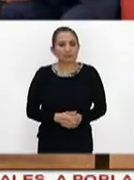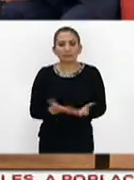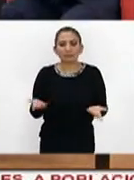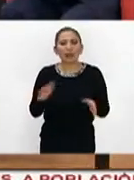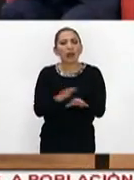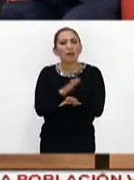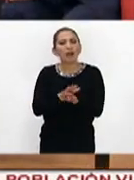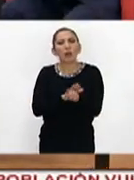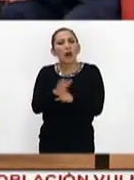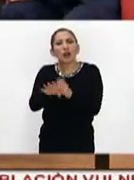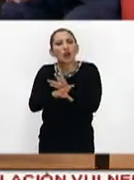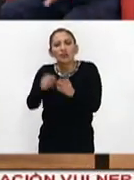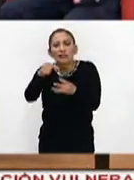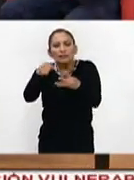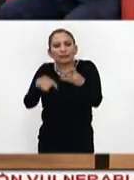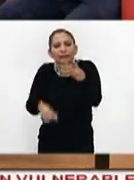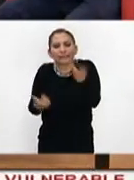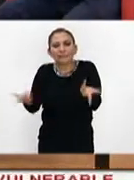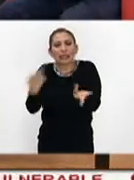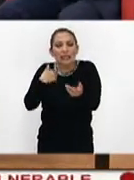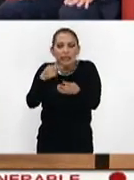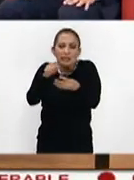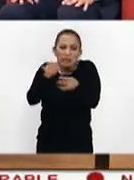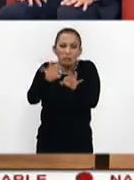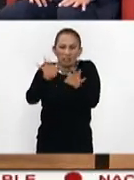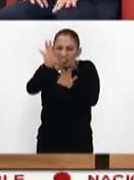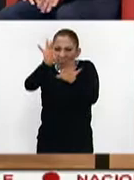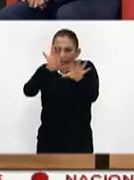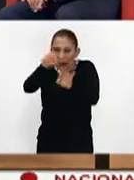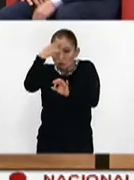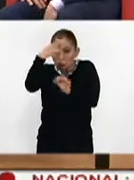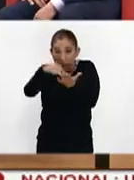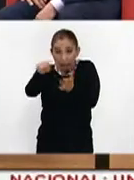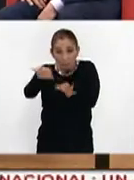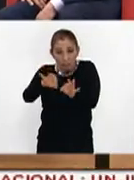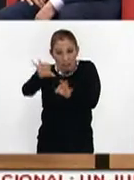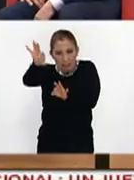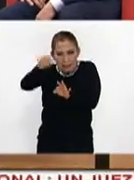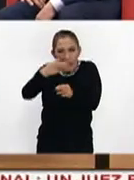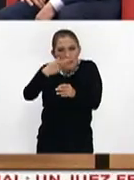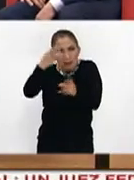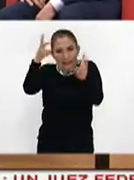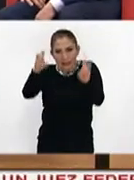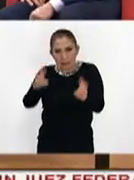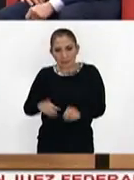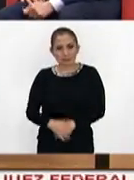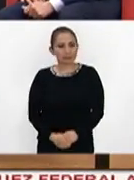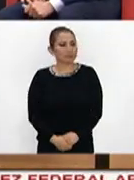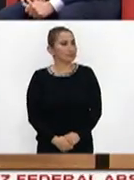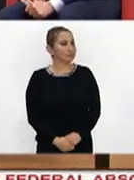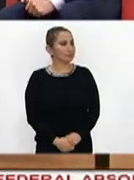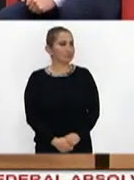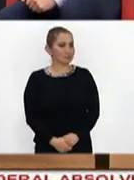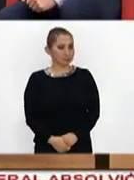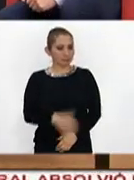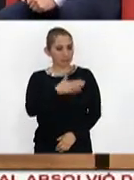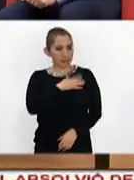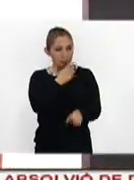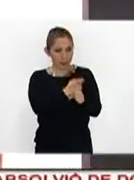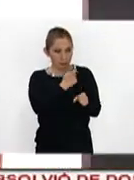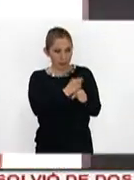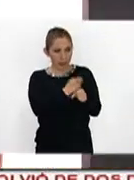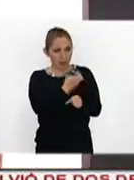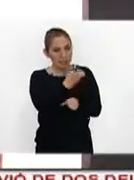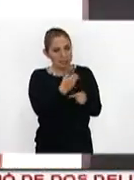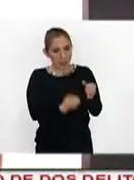qué cambió, en qué varió y cuáles son los puntos medulares que tú consideras importantes a destacar? Bueno, primero este